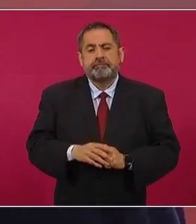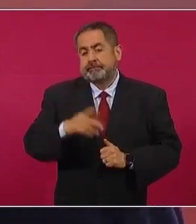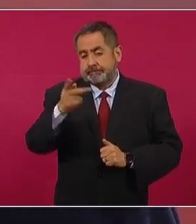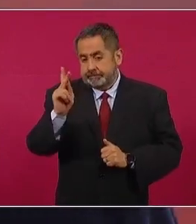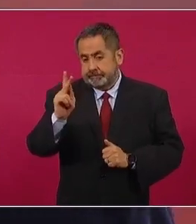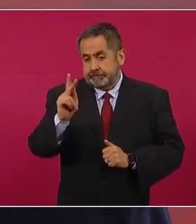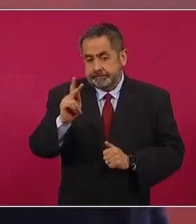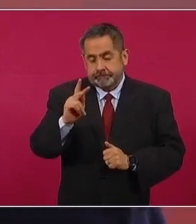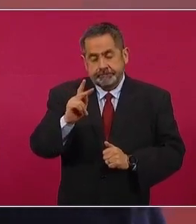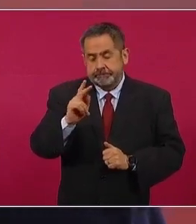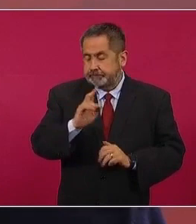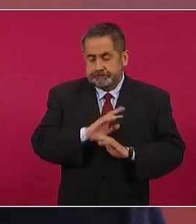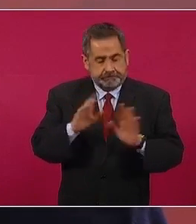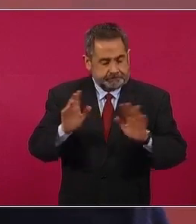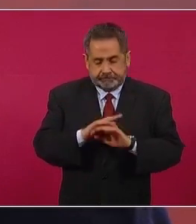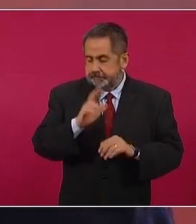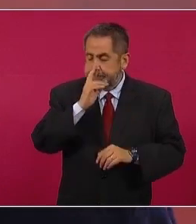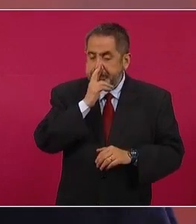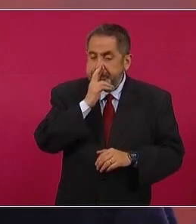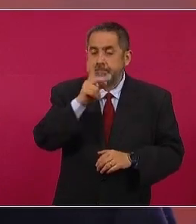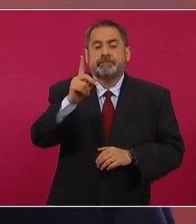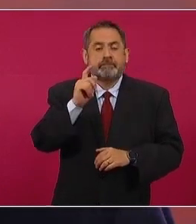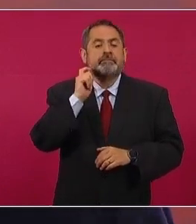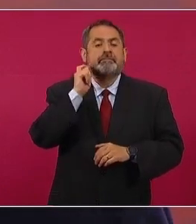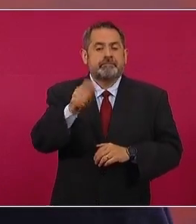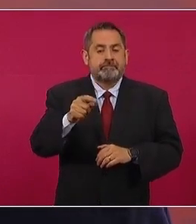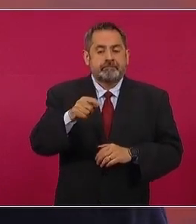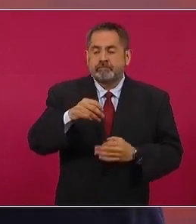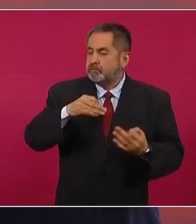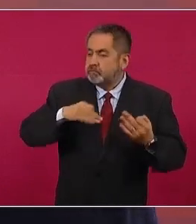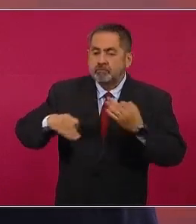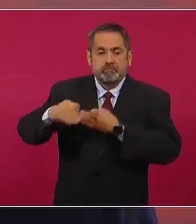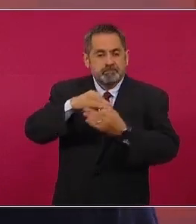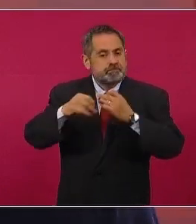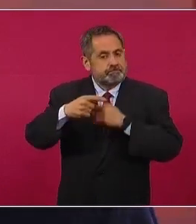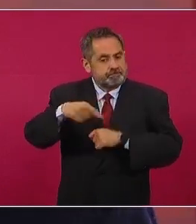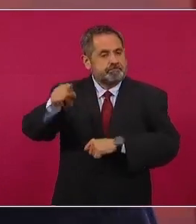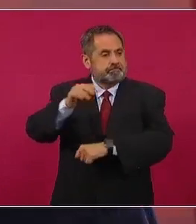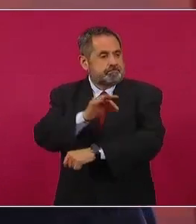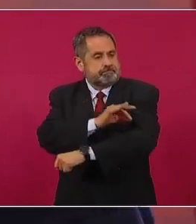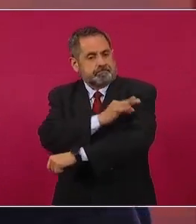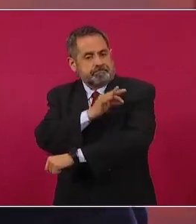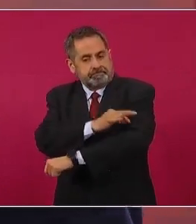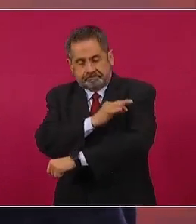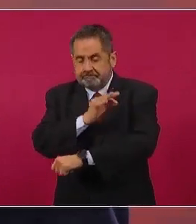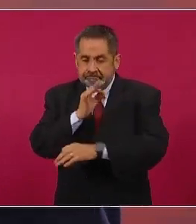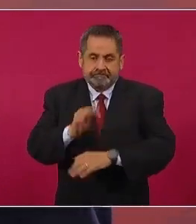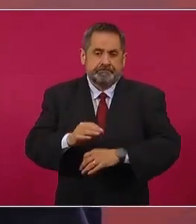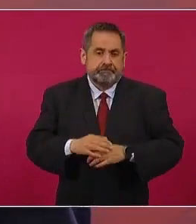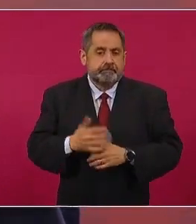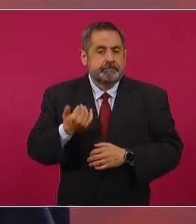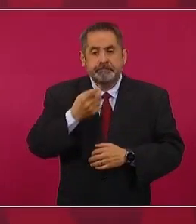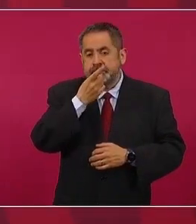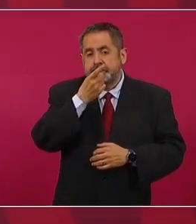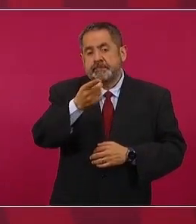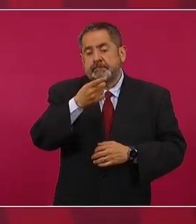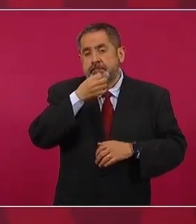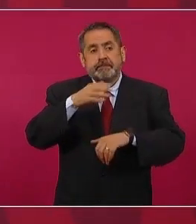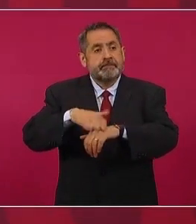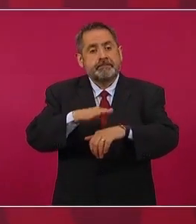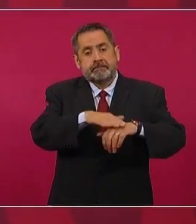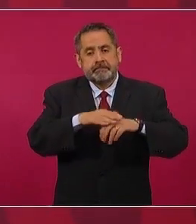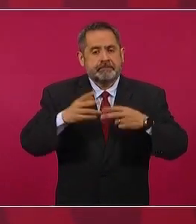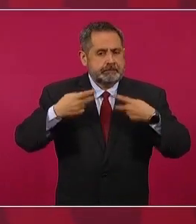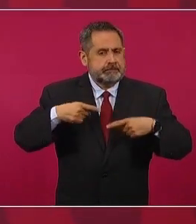Pero lo mejor es que todos nos vacunemos y decirle a la gente que